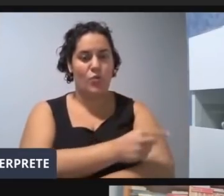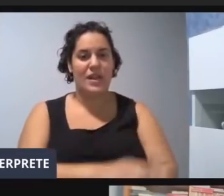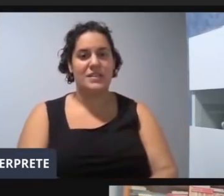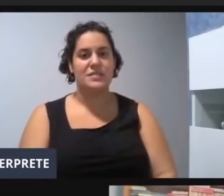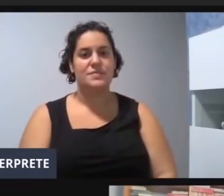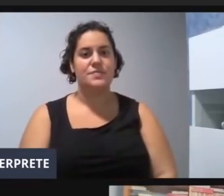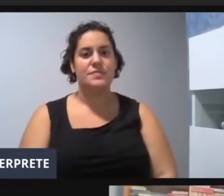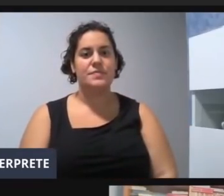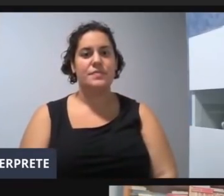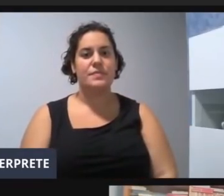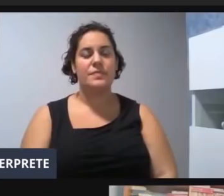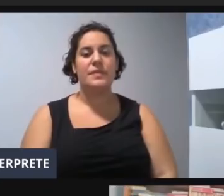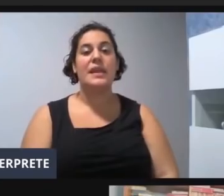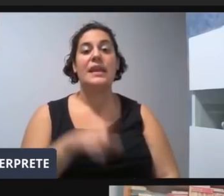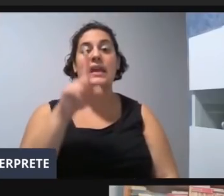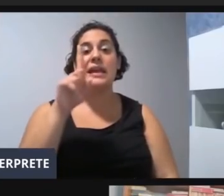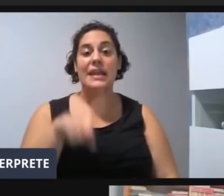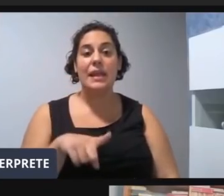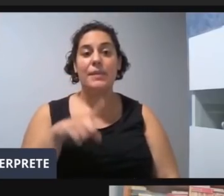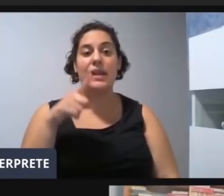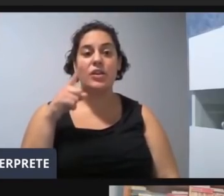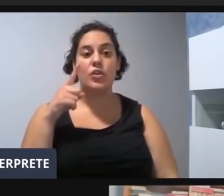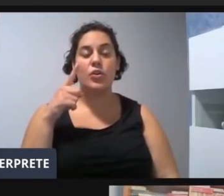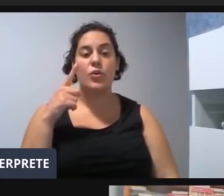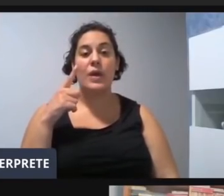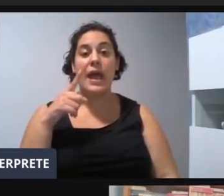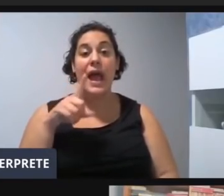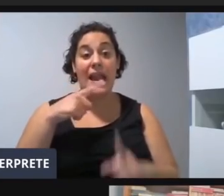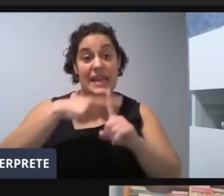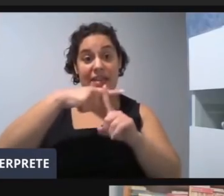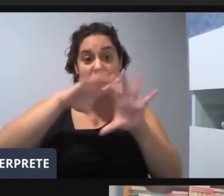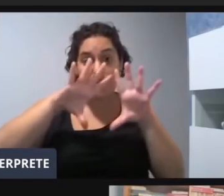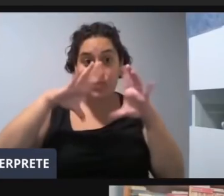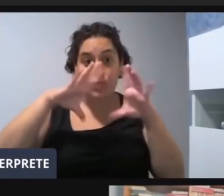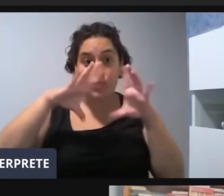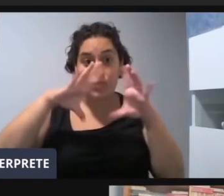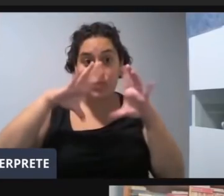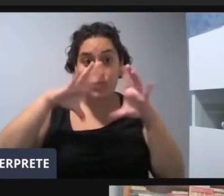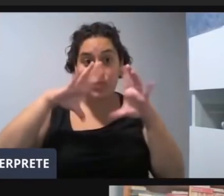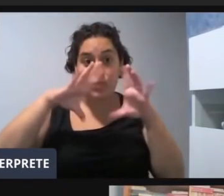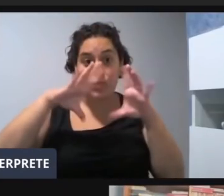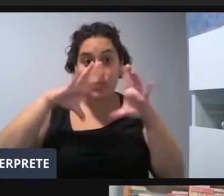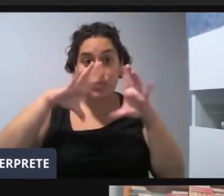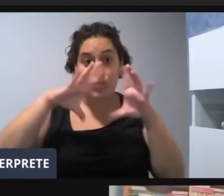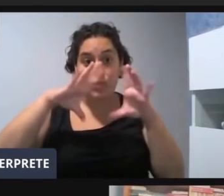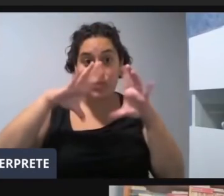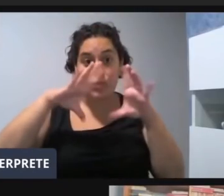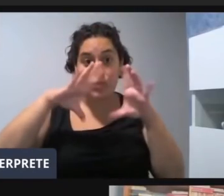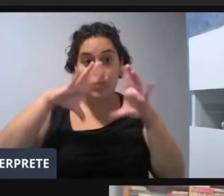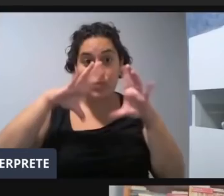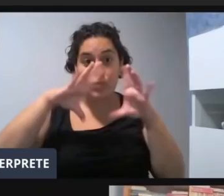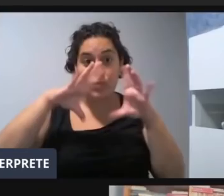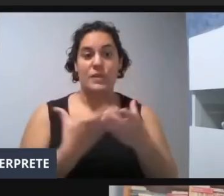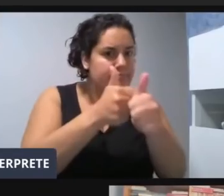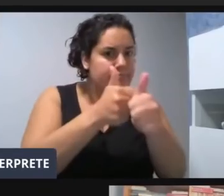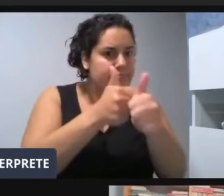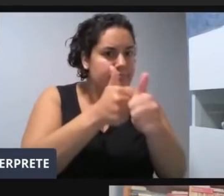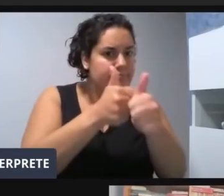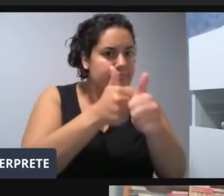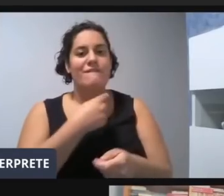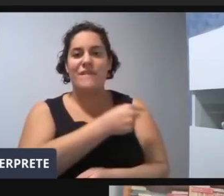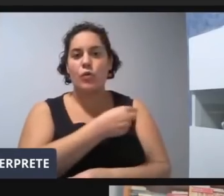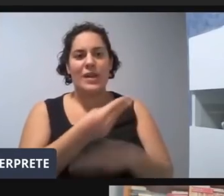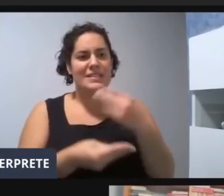producción de vacunas a nivel mundial y realmente, pues se tarda mucho en producirlas y cuesta mucho producir vacunas.